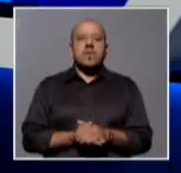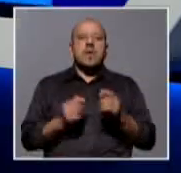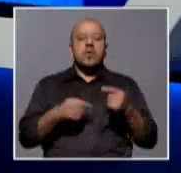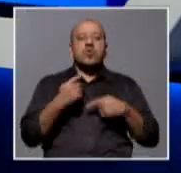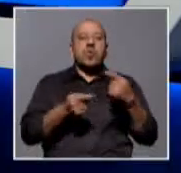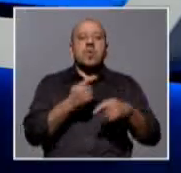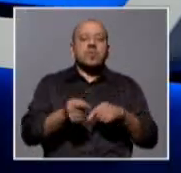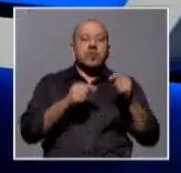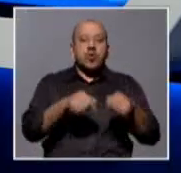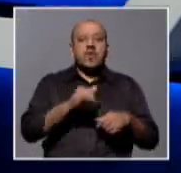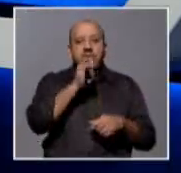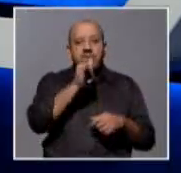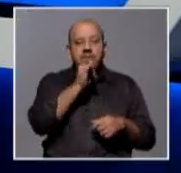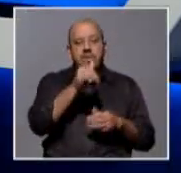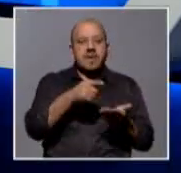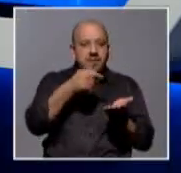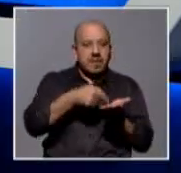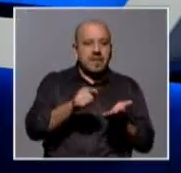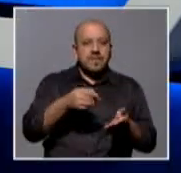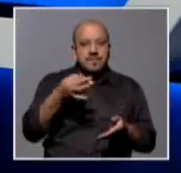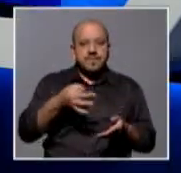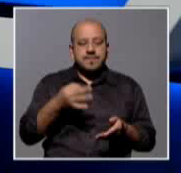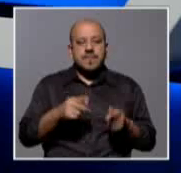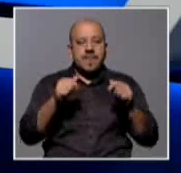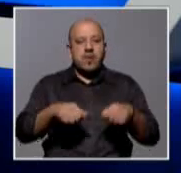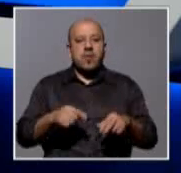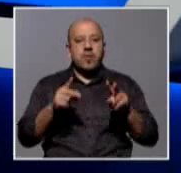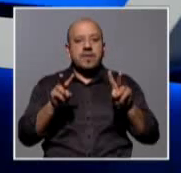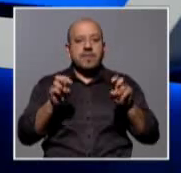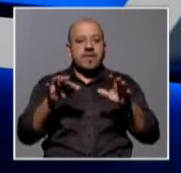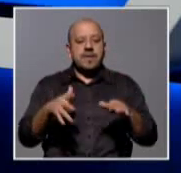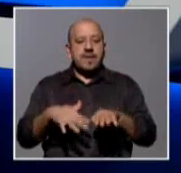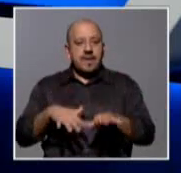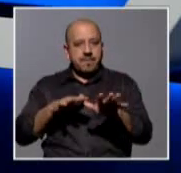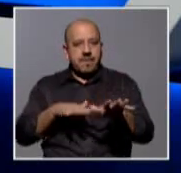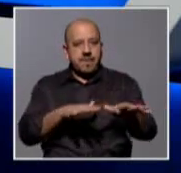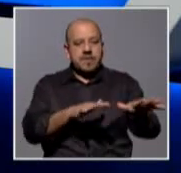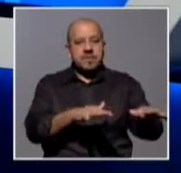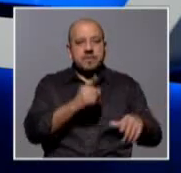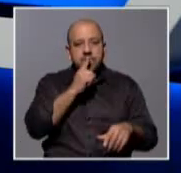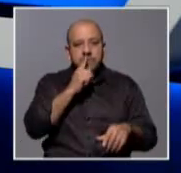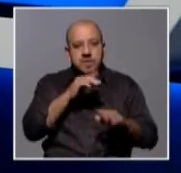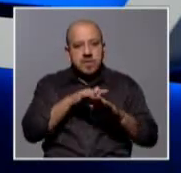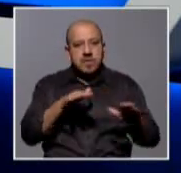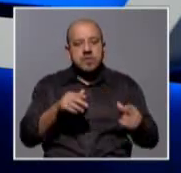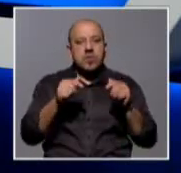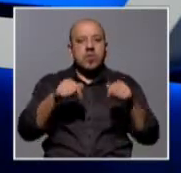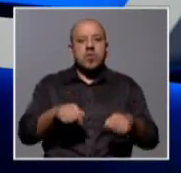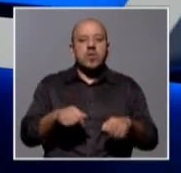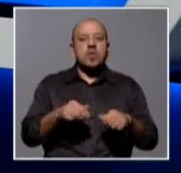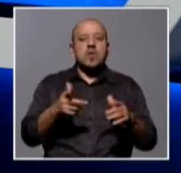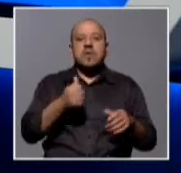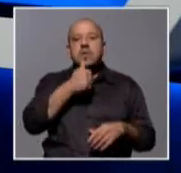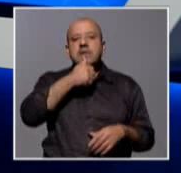Seguimos con este informe de Capital Especial, hoy justamente sobre la Marcha del Silencio, y en el espacio Retratos de hoy tenemos